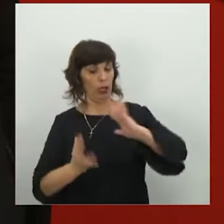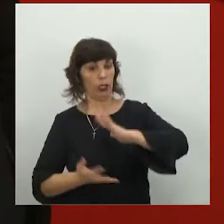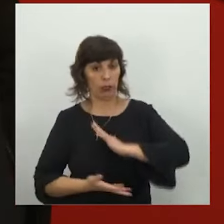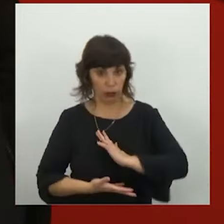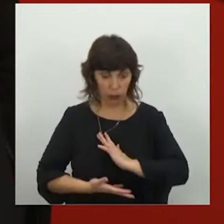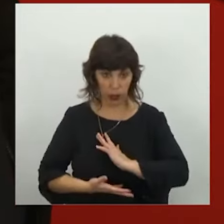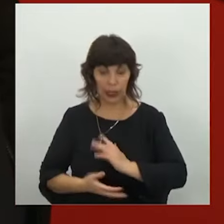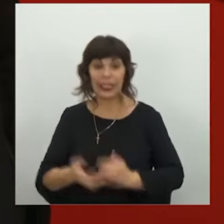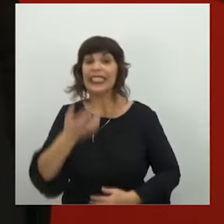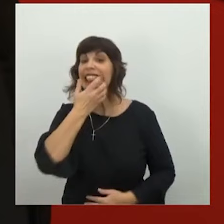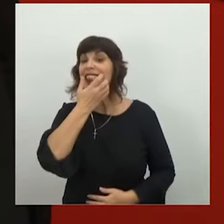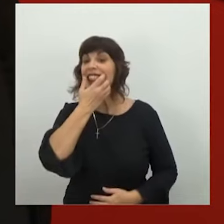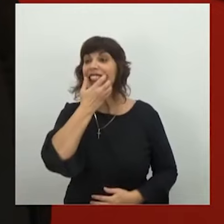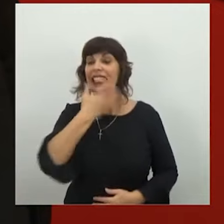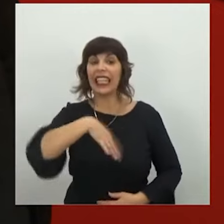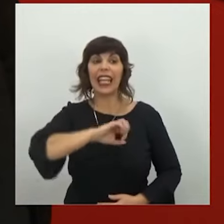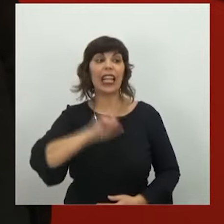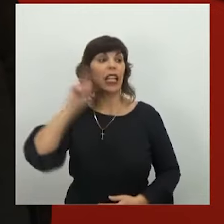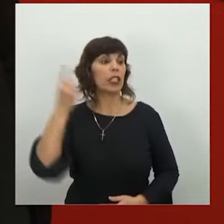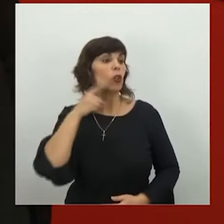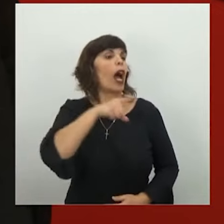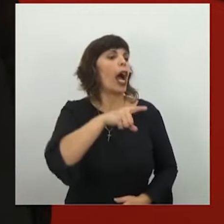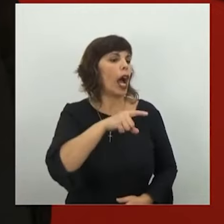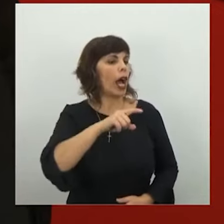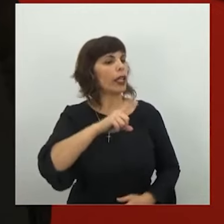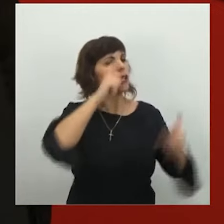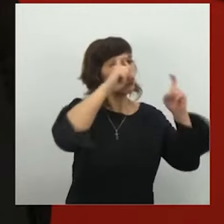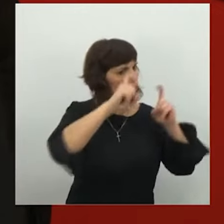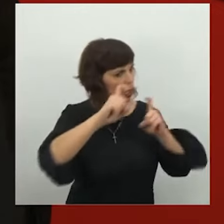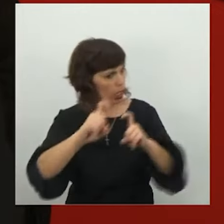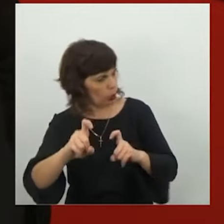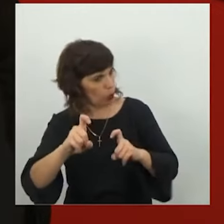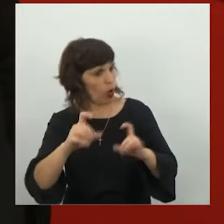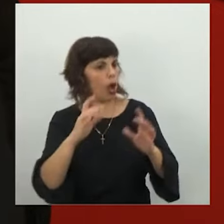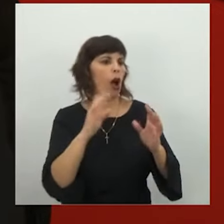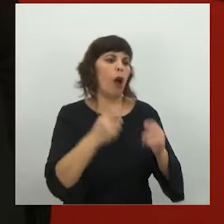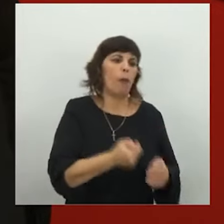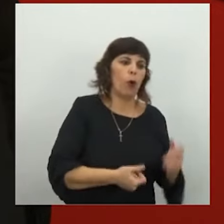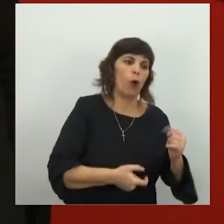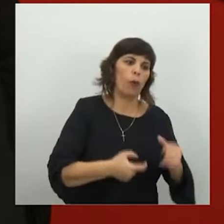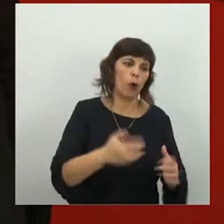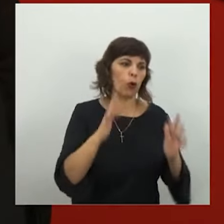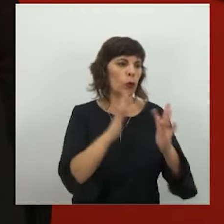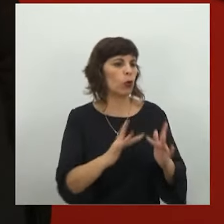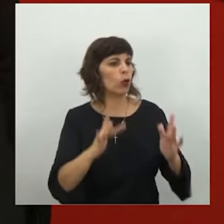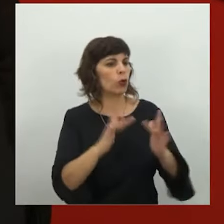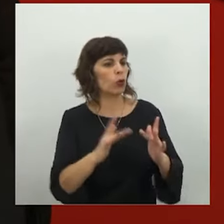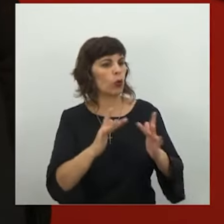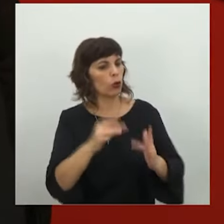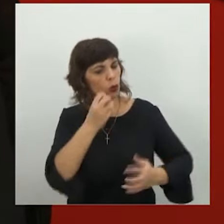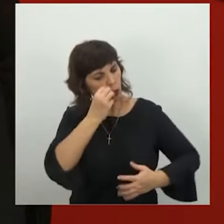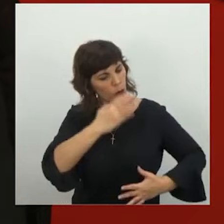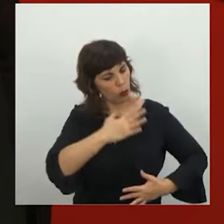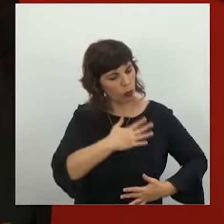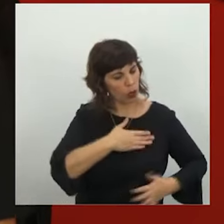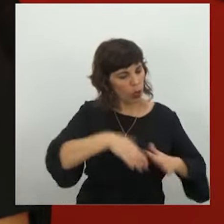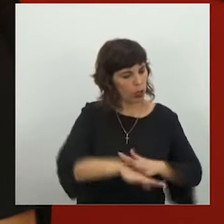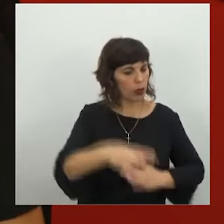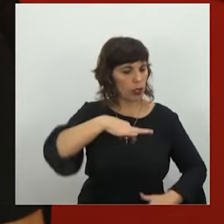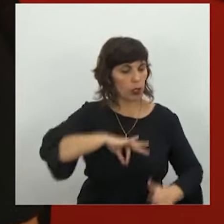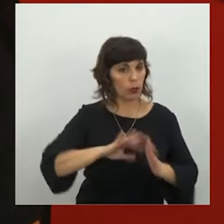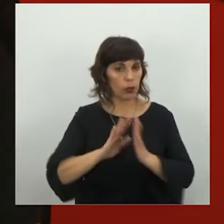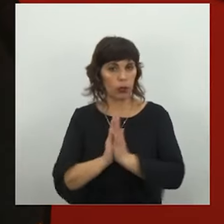corregir, el Señor lo corrige, poco a poco, con su cariño, con su bondad, con su Espíritu Santo. O